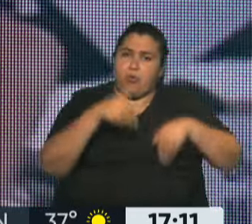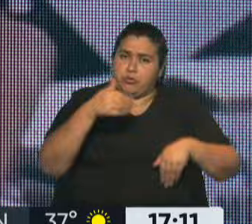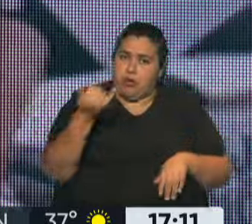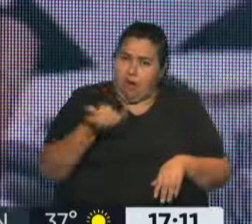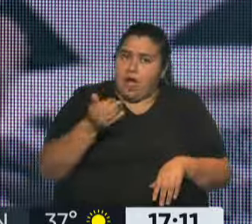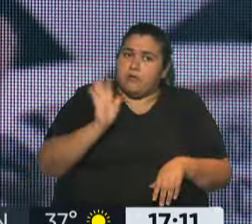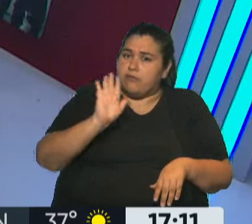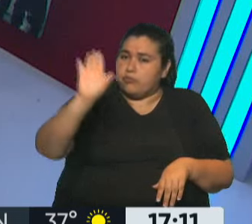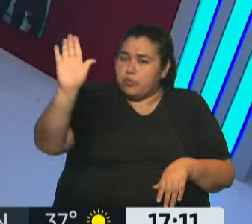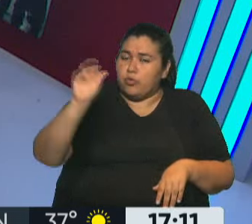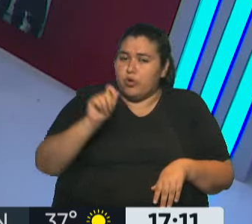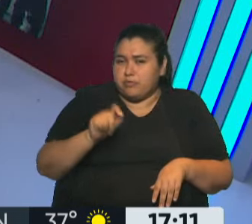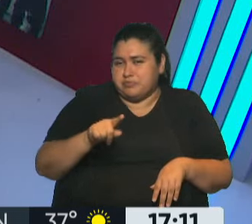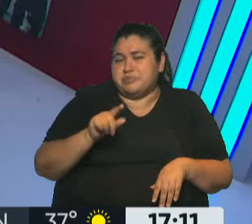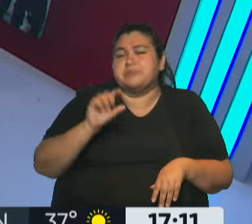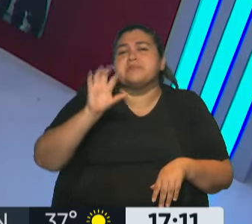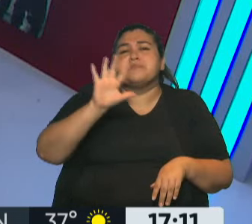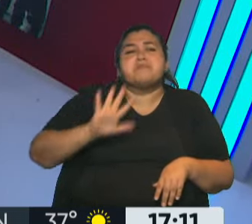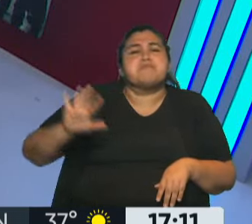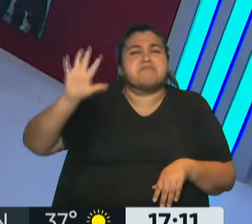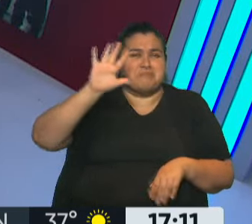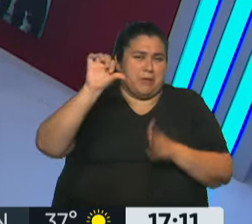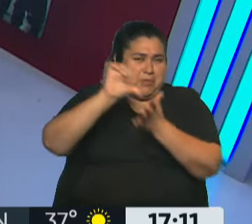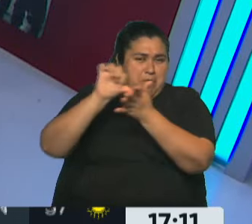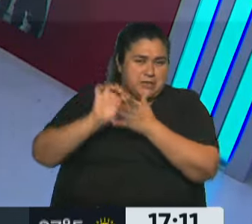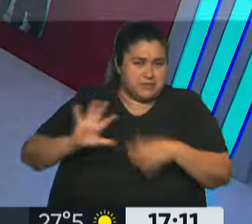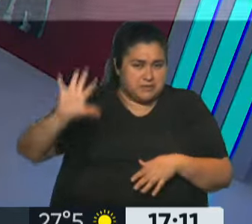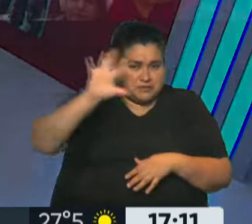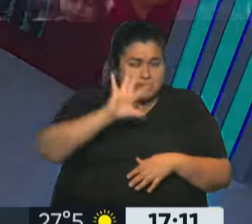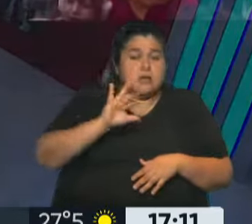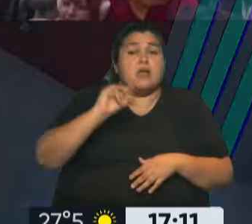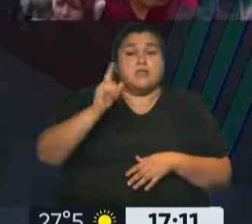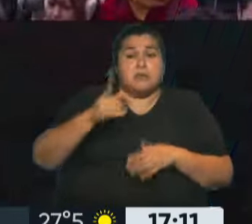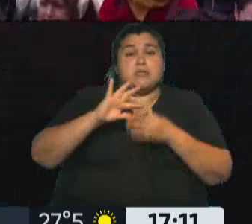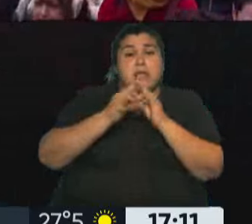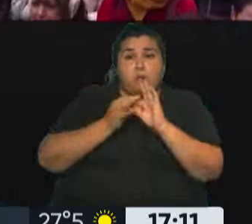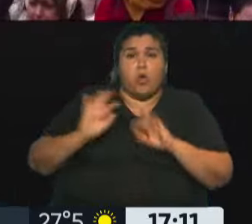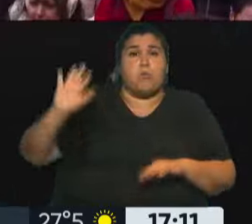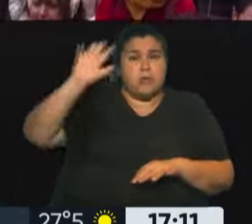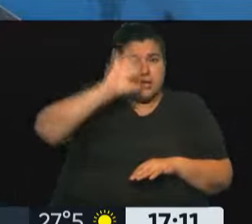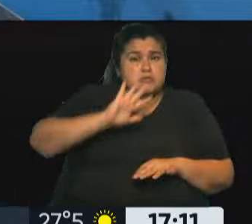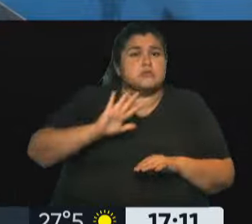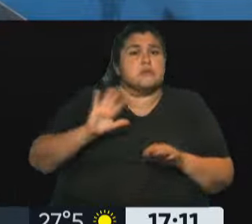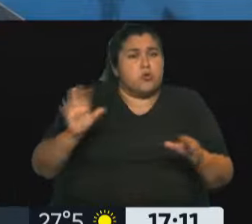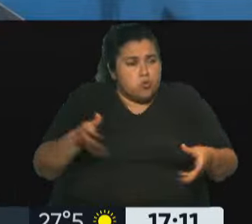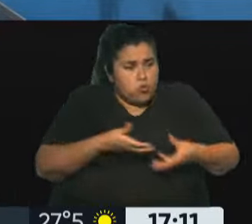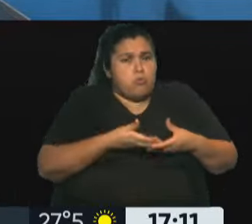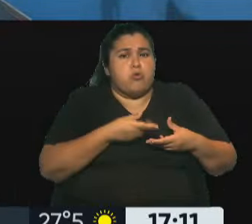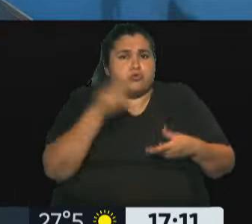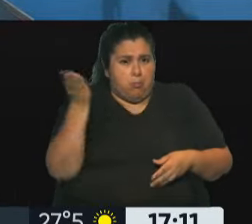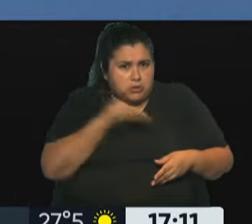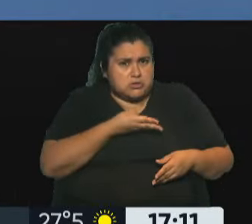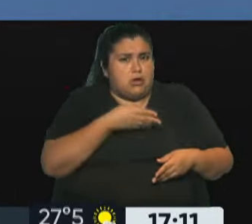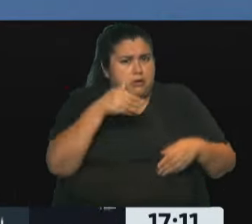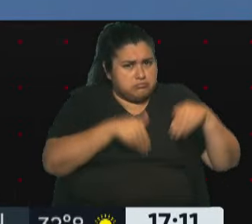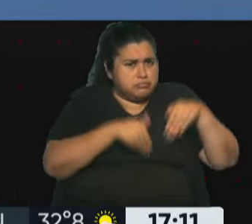las elecciones regionales y locales de este año, así como para las elecciones europeas, que recordemos muy importantes, se van a celebrar a mitad de